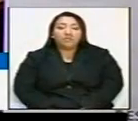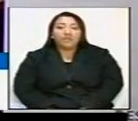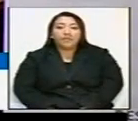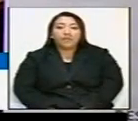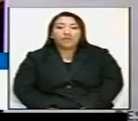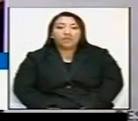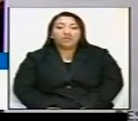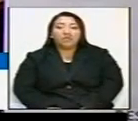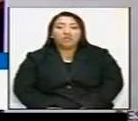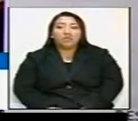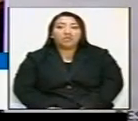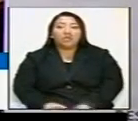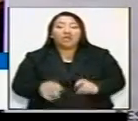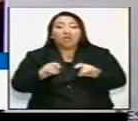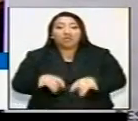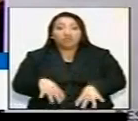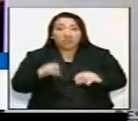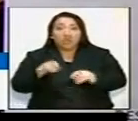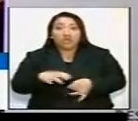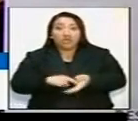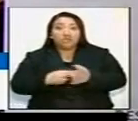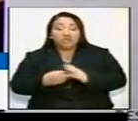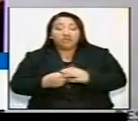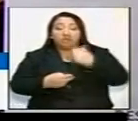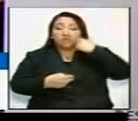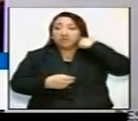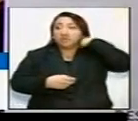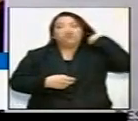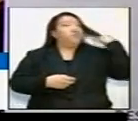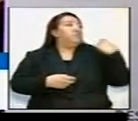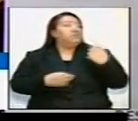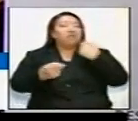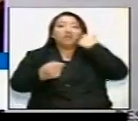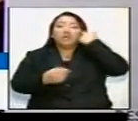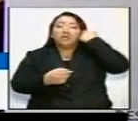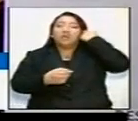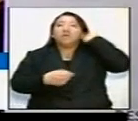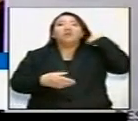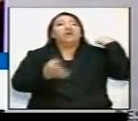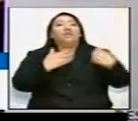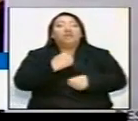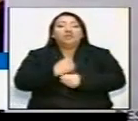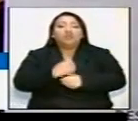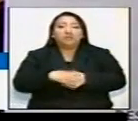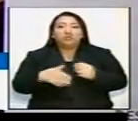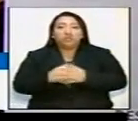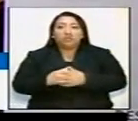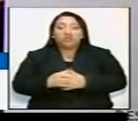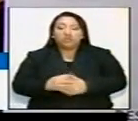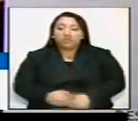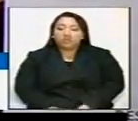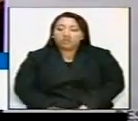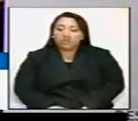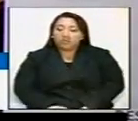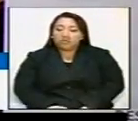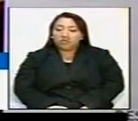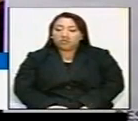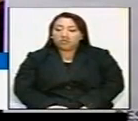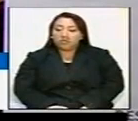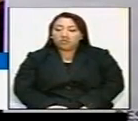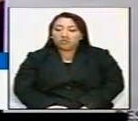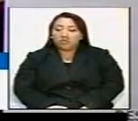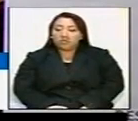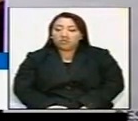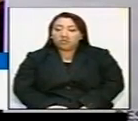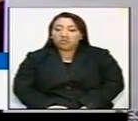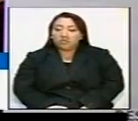Australia, la experiencia de Australia ha sido en el mercado laboral, que a veces cuando era muy rígido, cuando